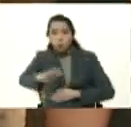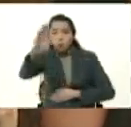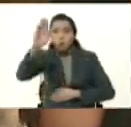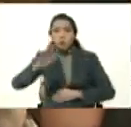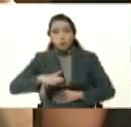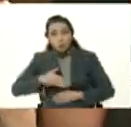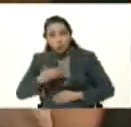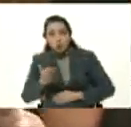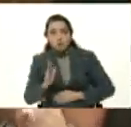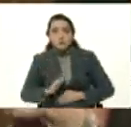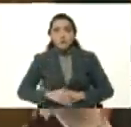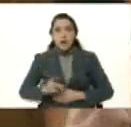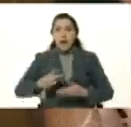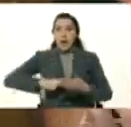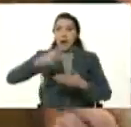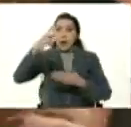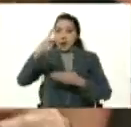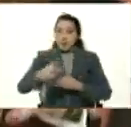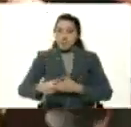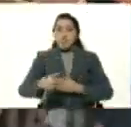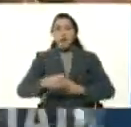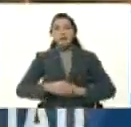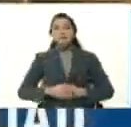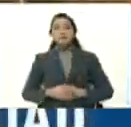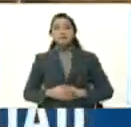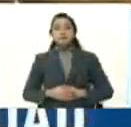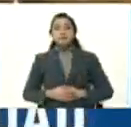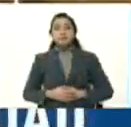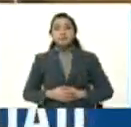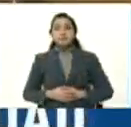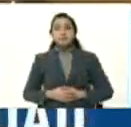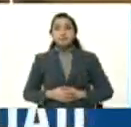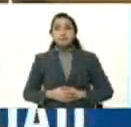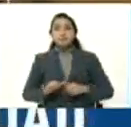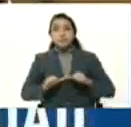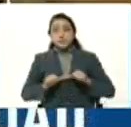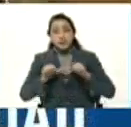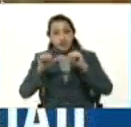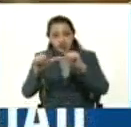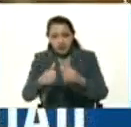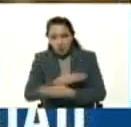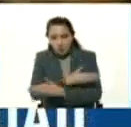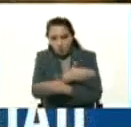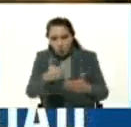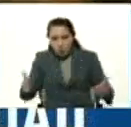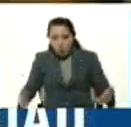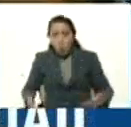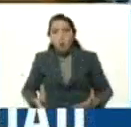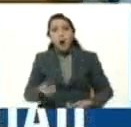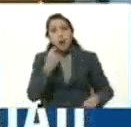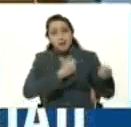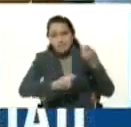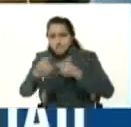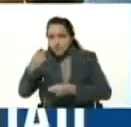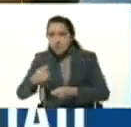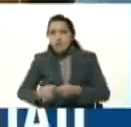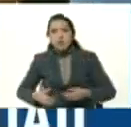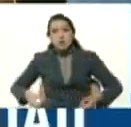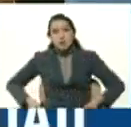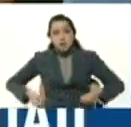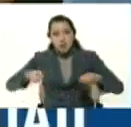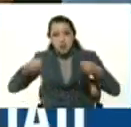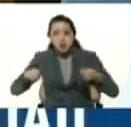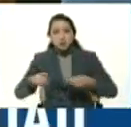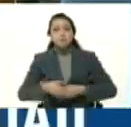Sabemos que eso va a ser un plan que se va a quedar para seguirnos ofreciendo un nuevo mercado a